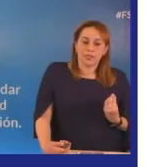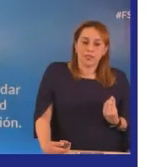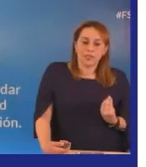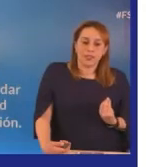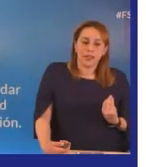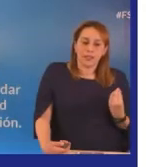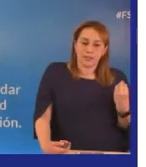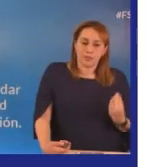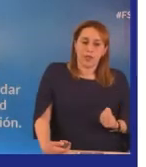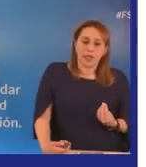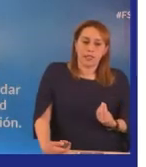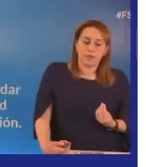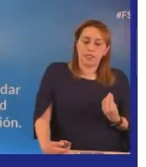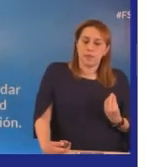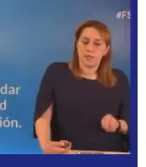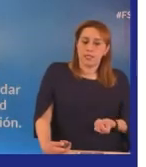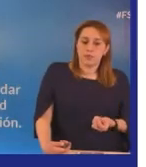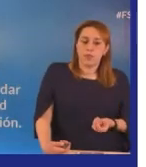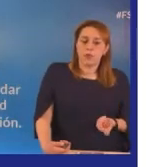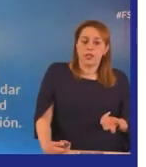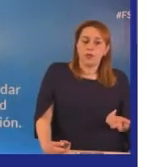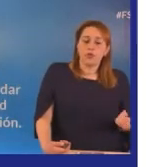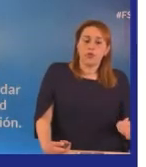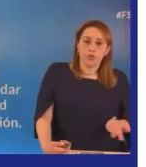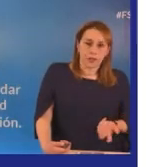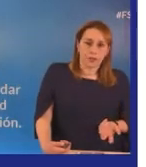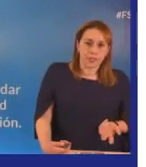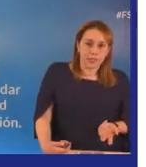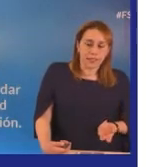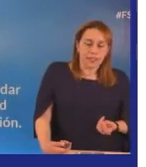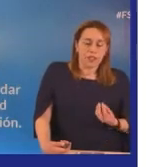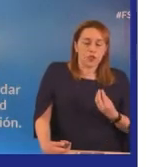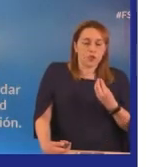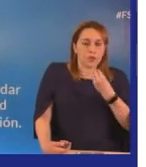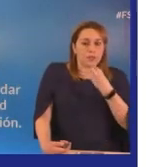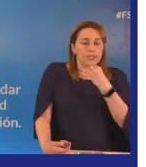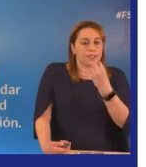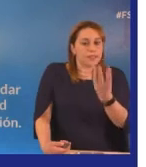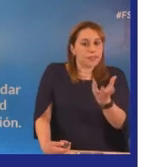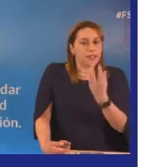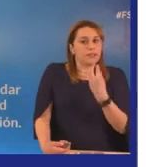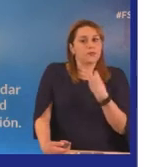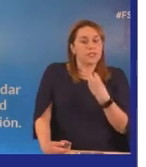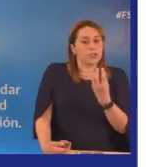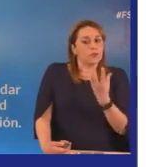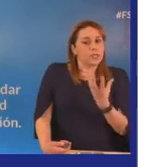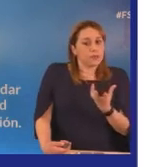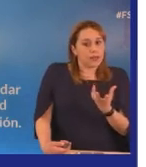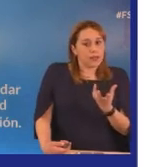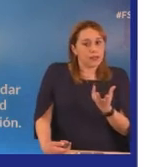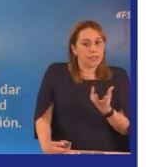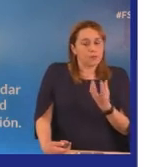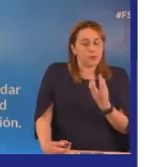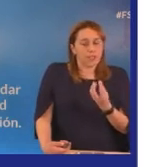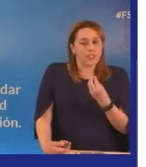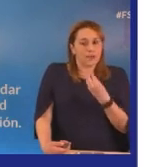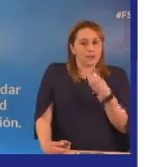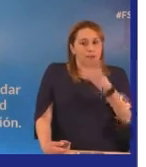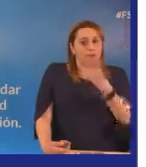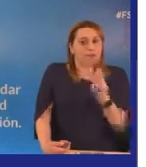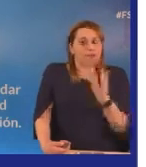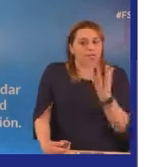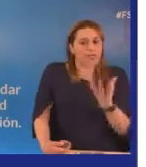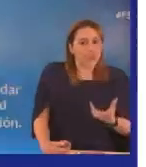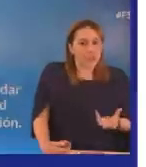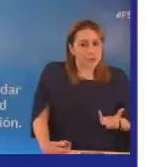ayudar bastante a estimular especialmente su memoria autobiográfica, nos va a facilitar la expresión verbal y por ende también